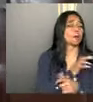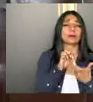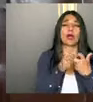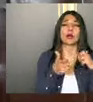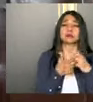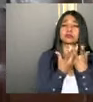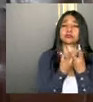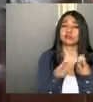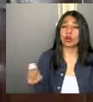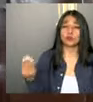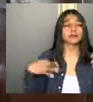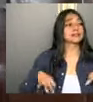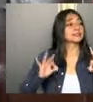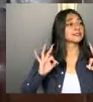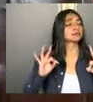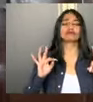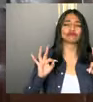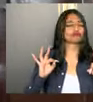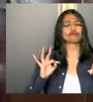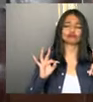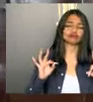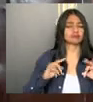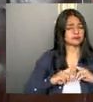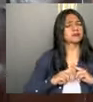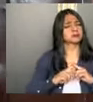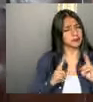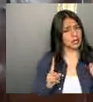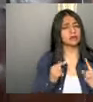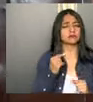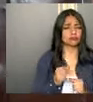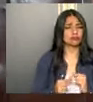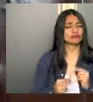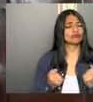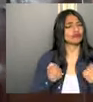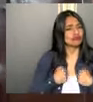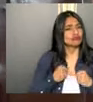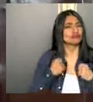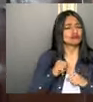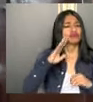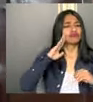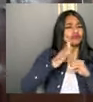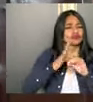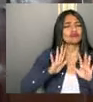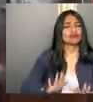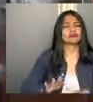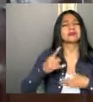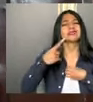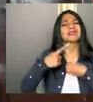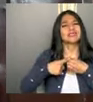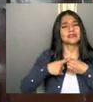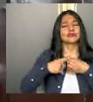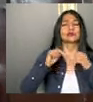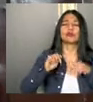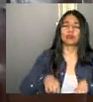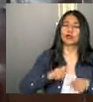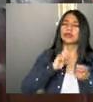resueltos, pero va a tener la posibilidad de proyectar una ciudad con un